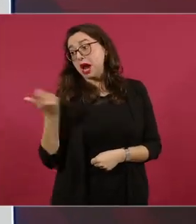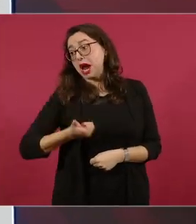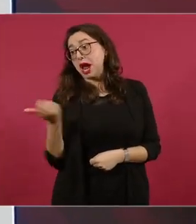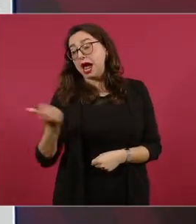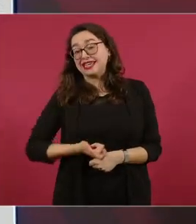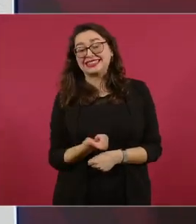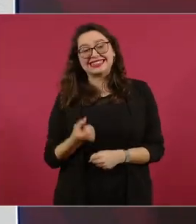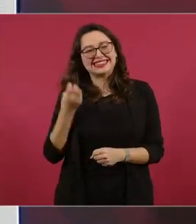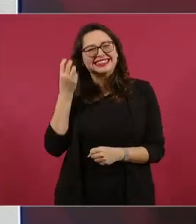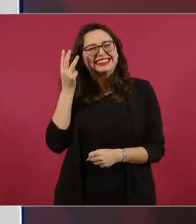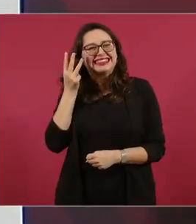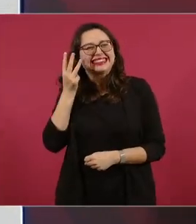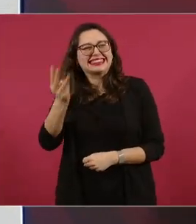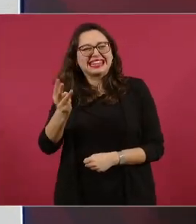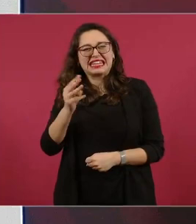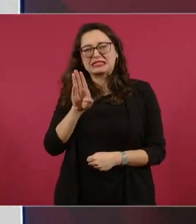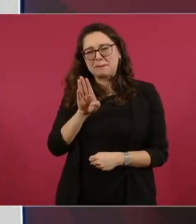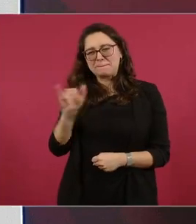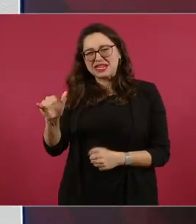3 billones de pesos.